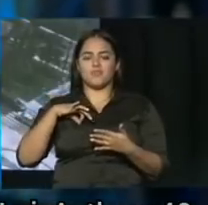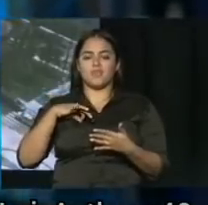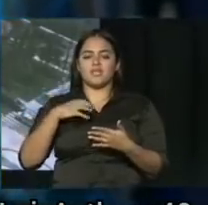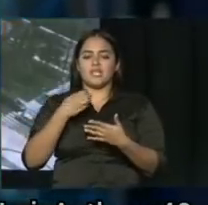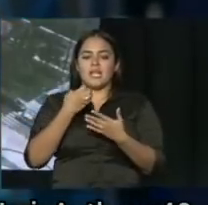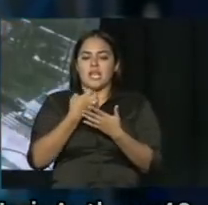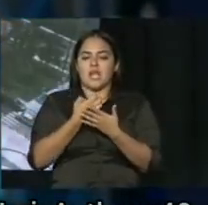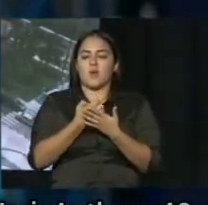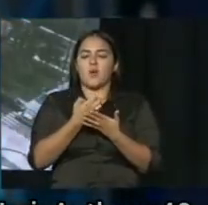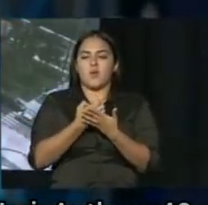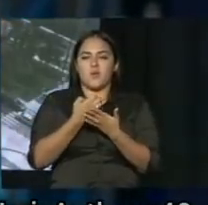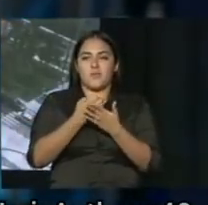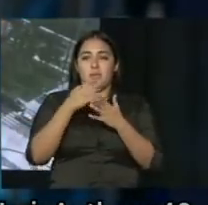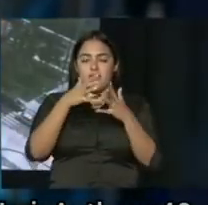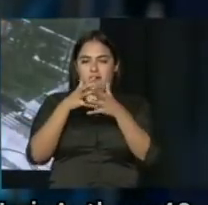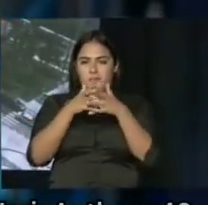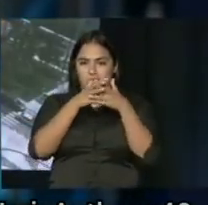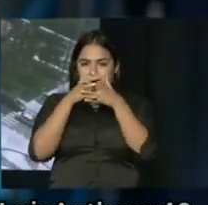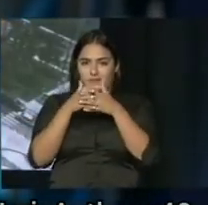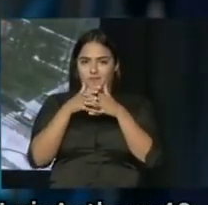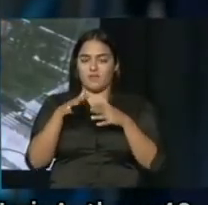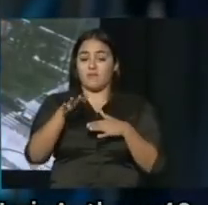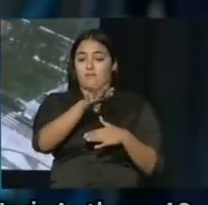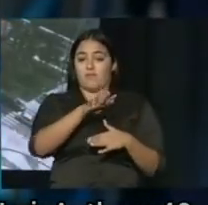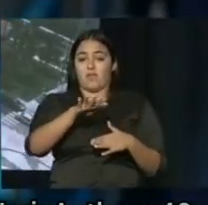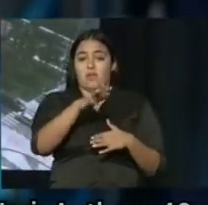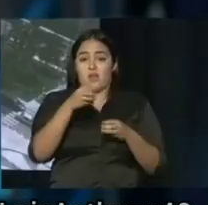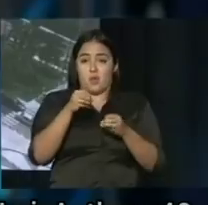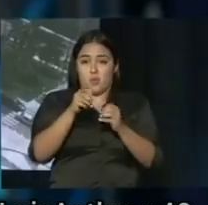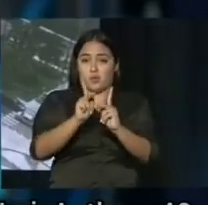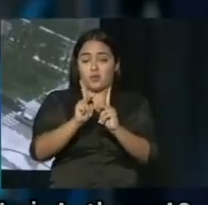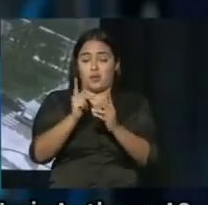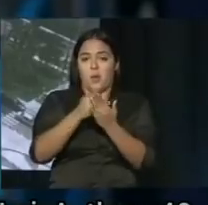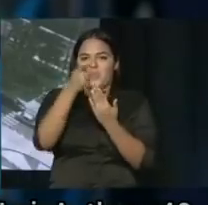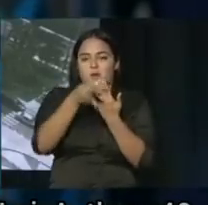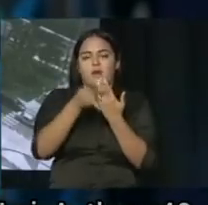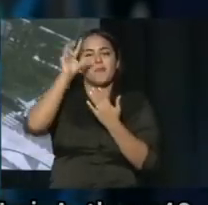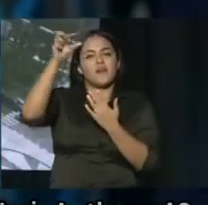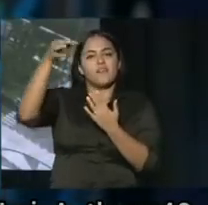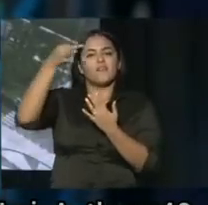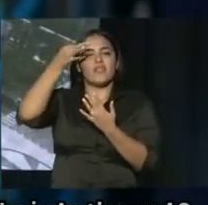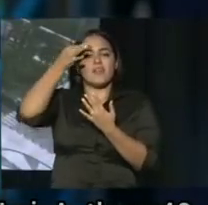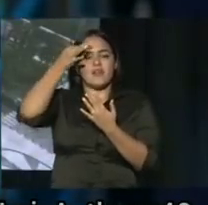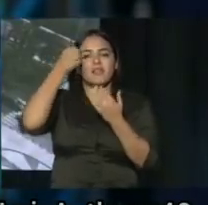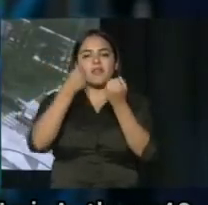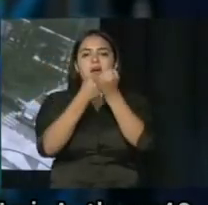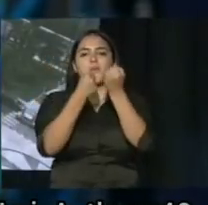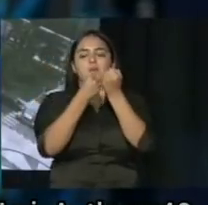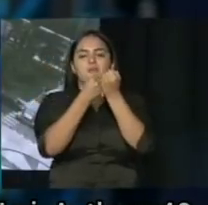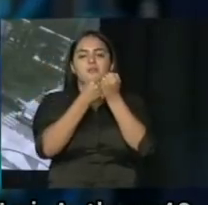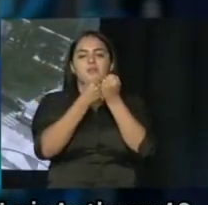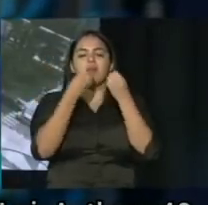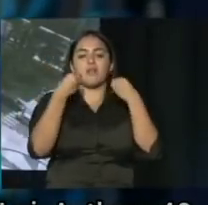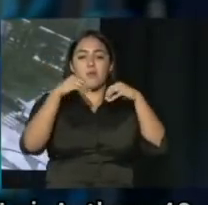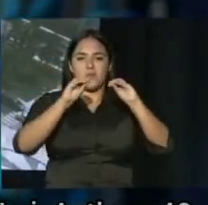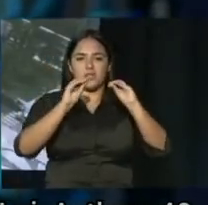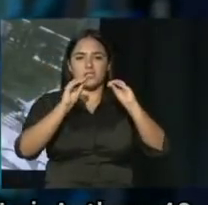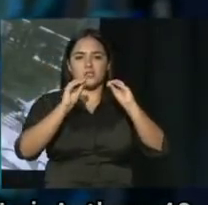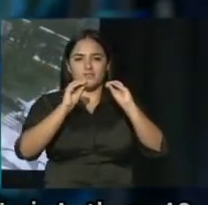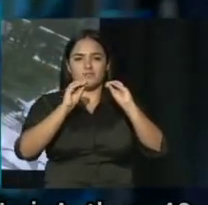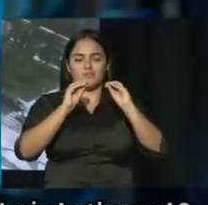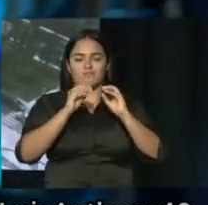economía americana, como las zonas de oportunidad, los programas federales de apoyo al comercio y mejoras a la infraestructura, el